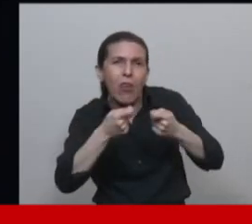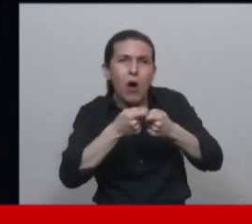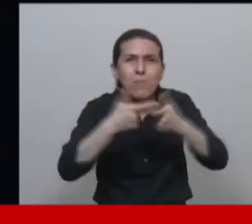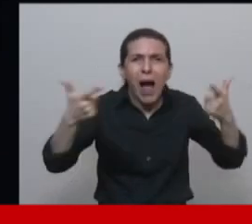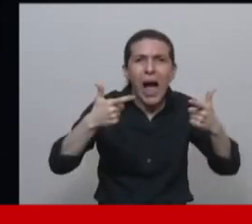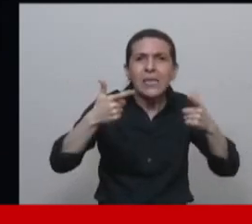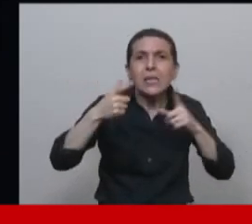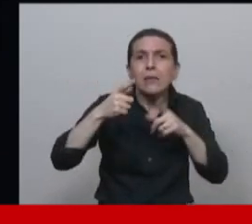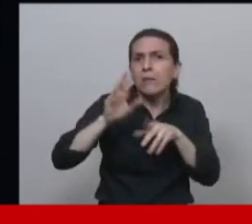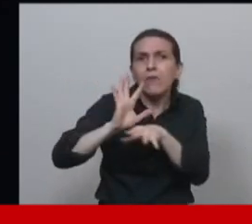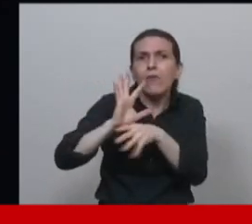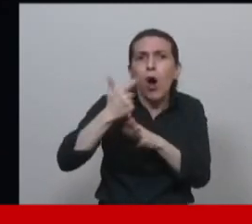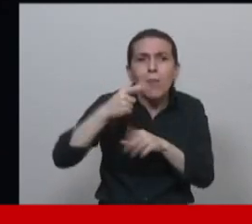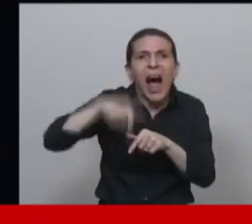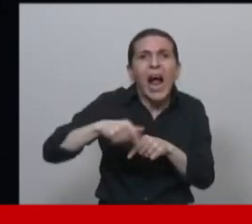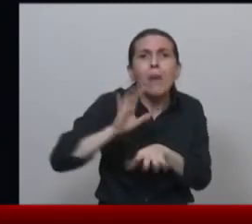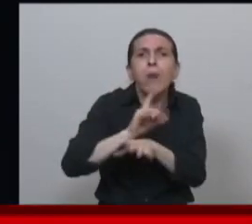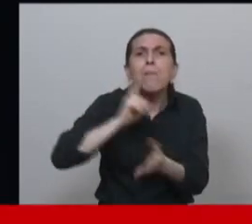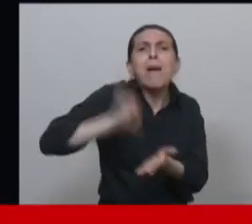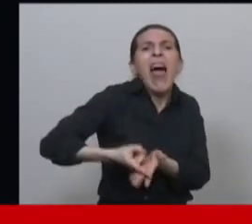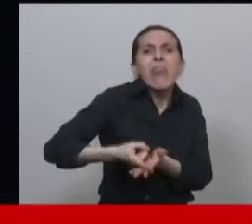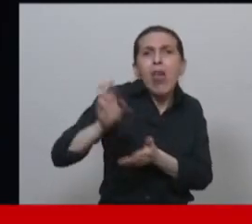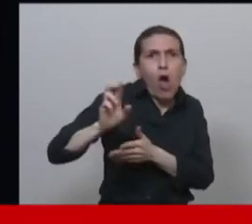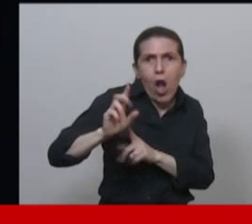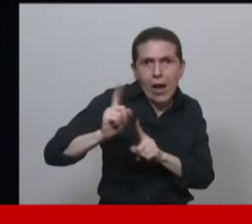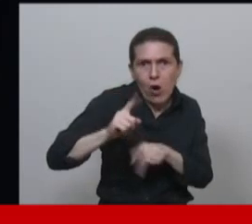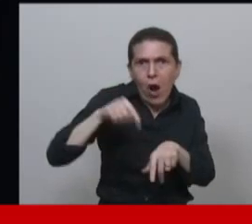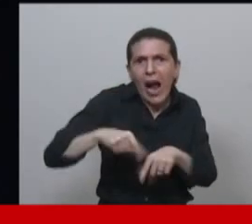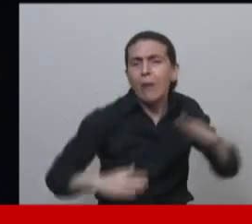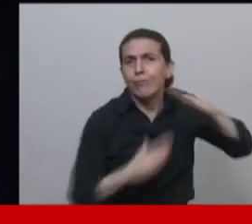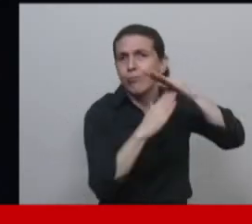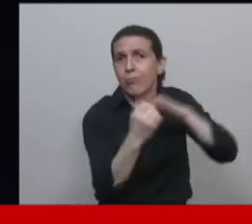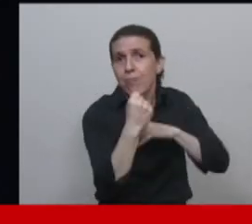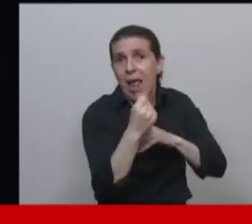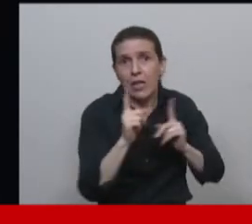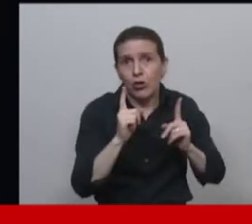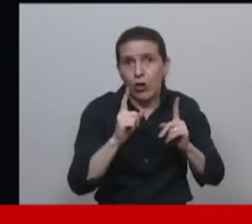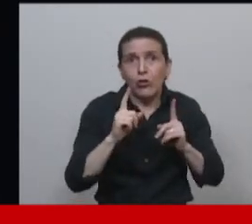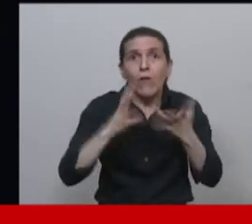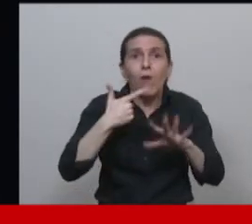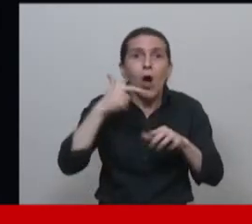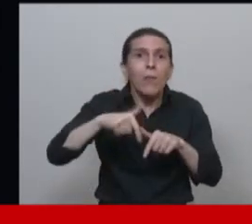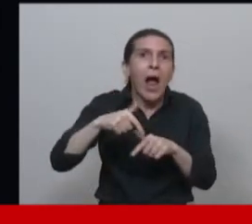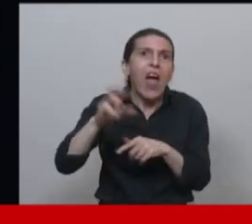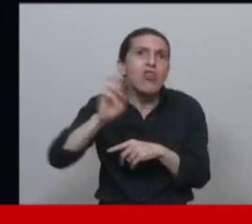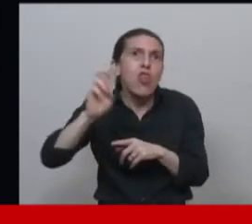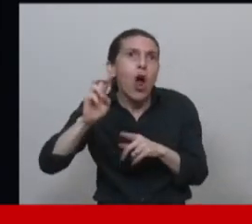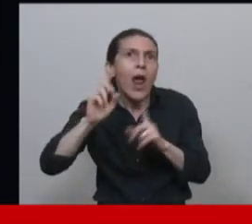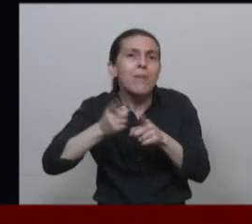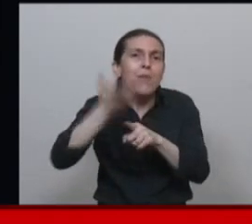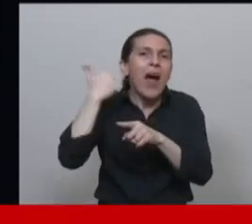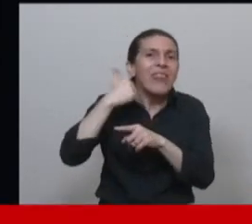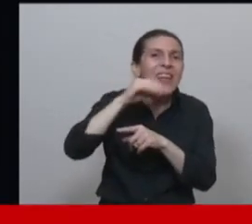la desdolarización, que es algo que los procesos de dolarización y descalce de monedas, como lo